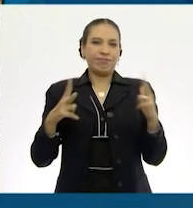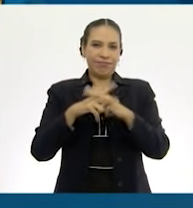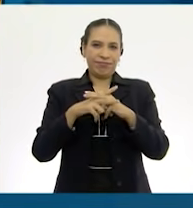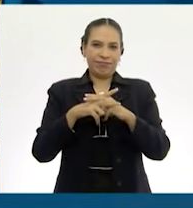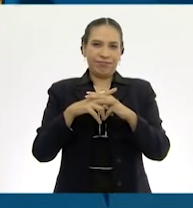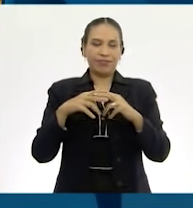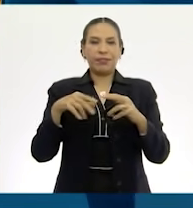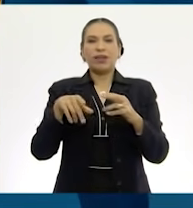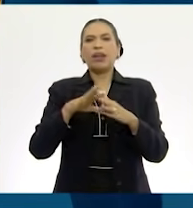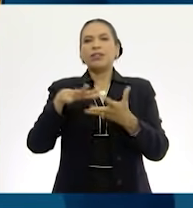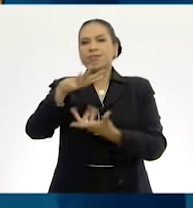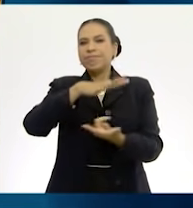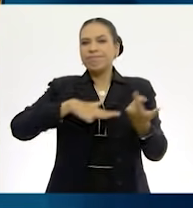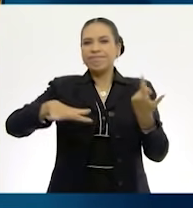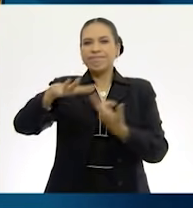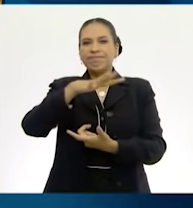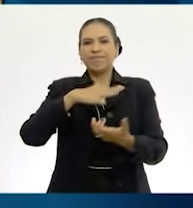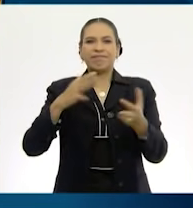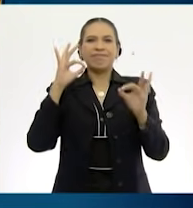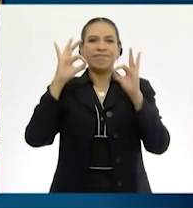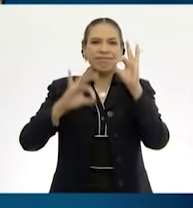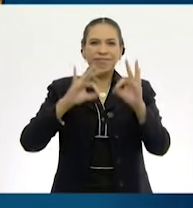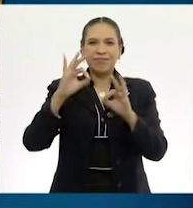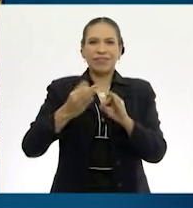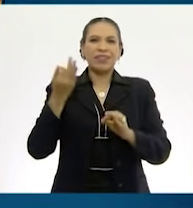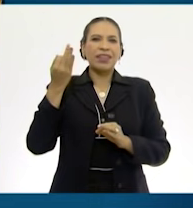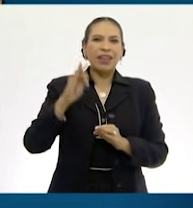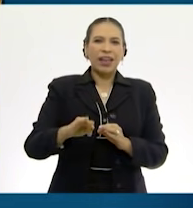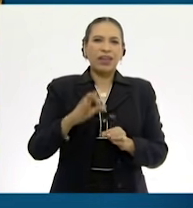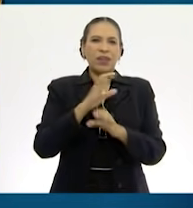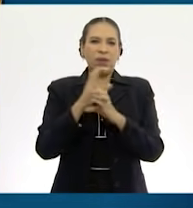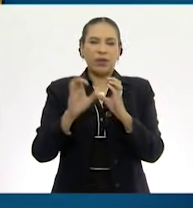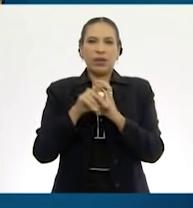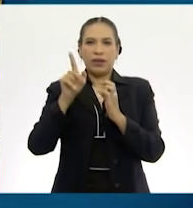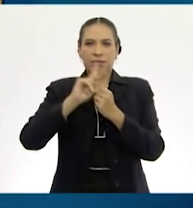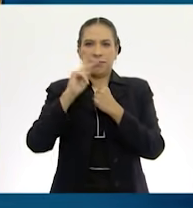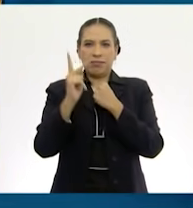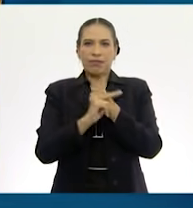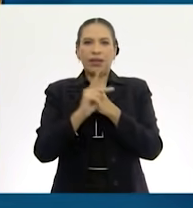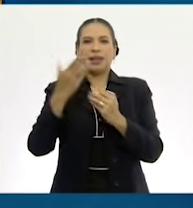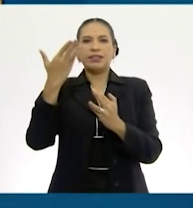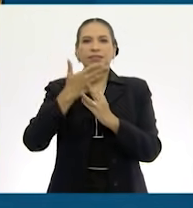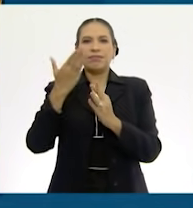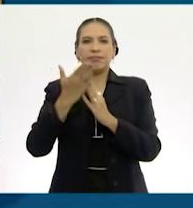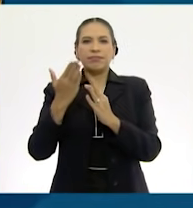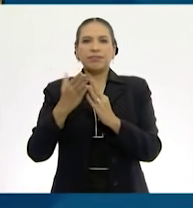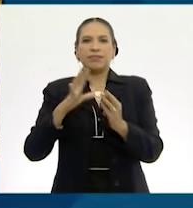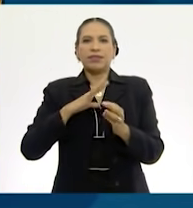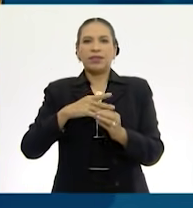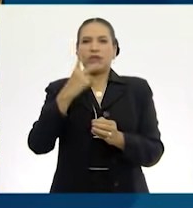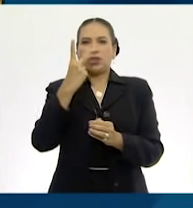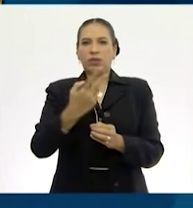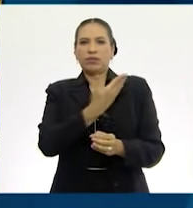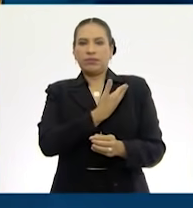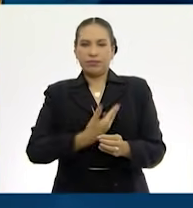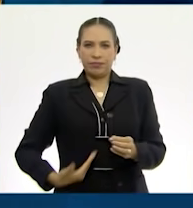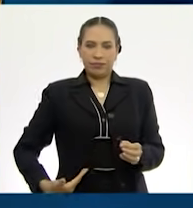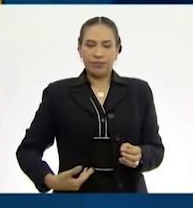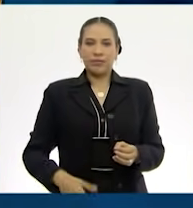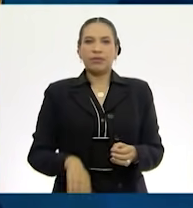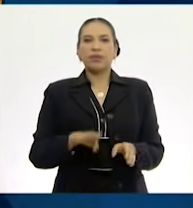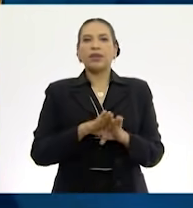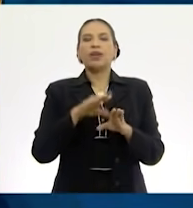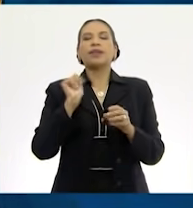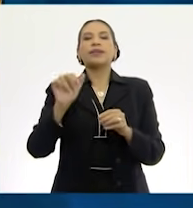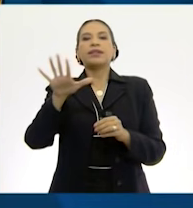En medio de una atmósfera de intrigas, traiciones y exilios, el país se divide con la existencia de dos presidentes. Del